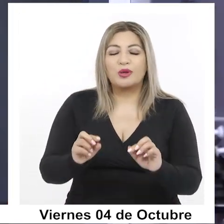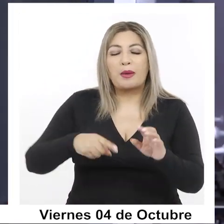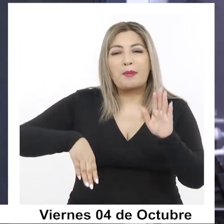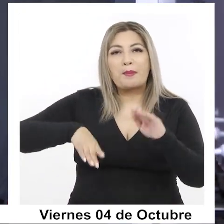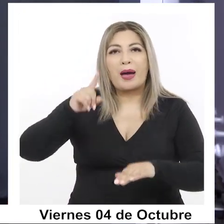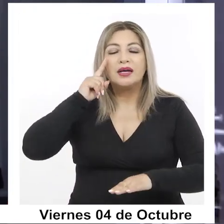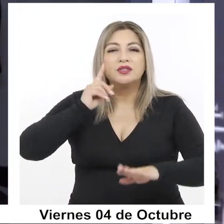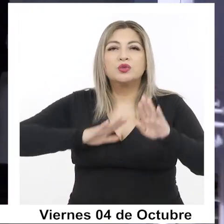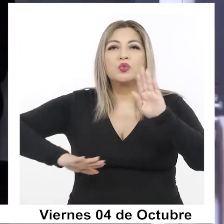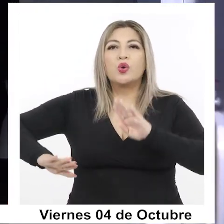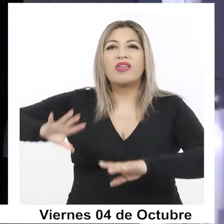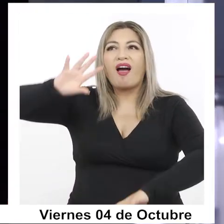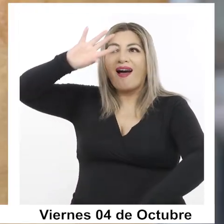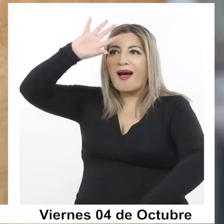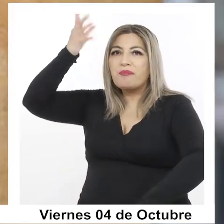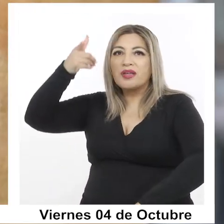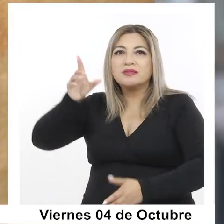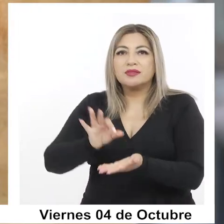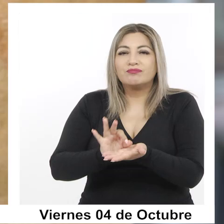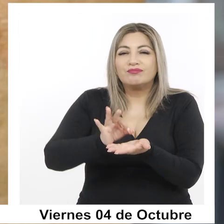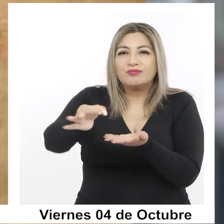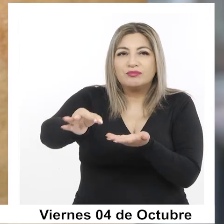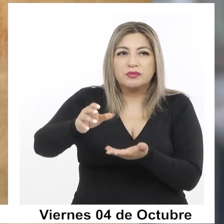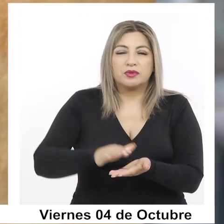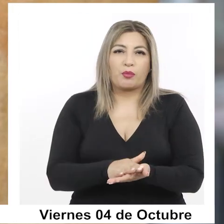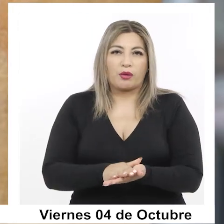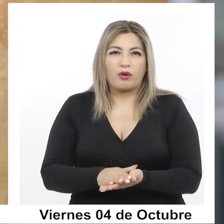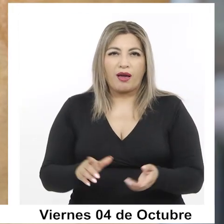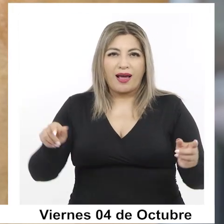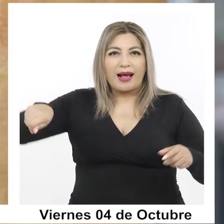protección ambiental de sus territorios.